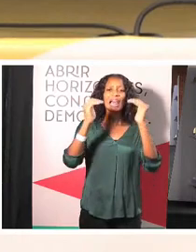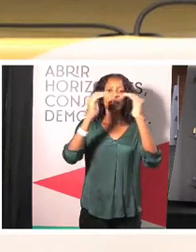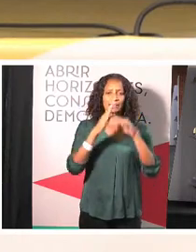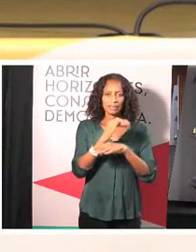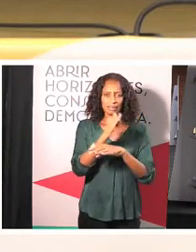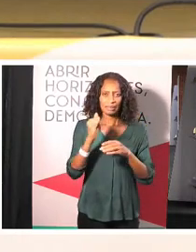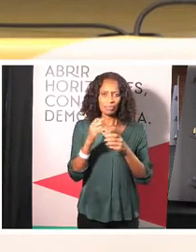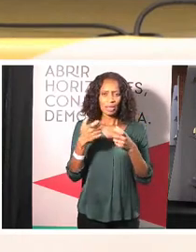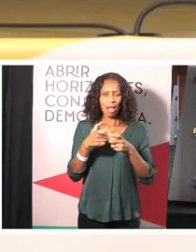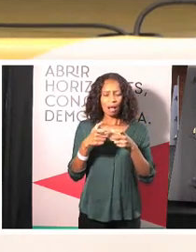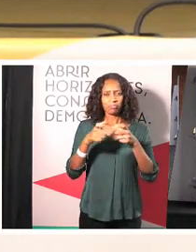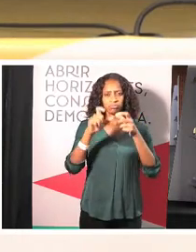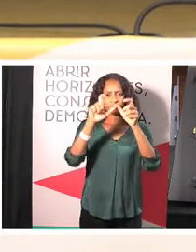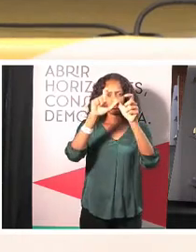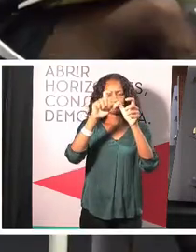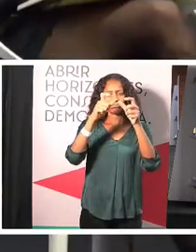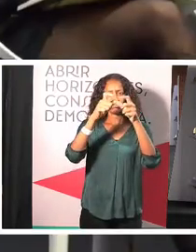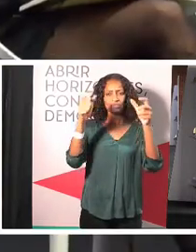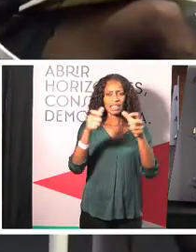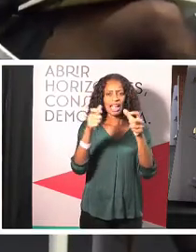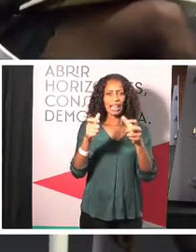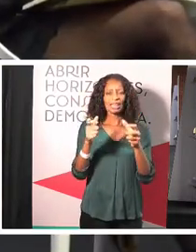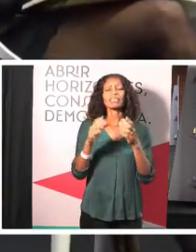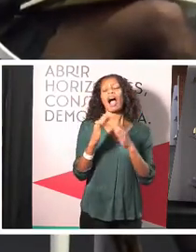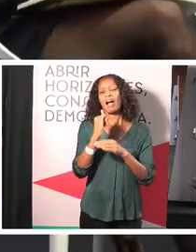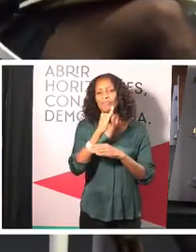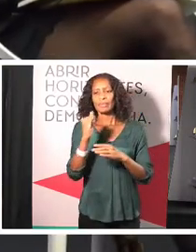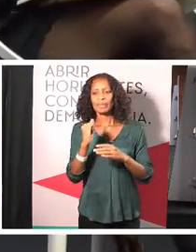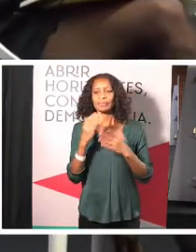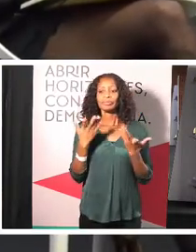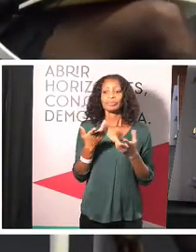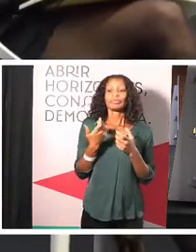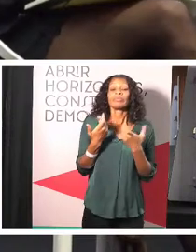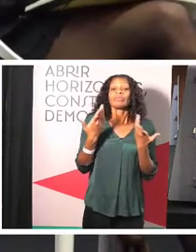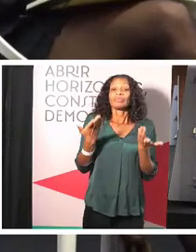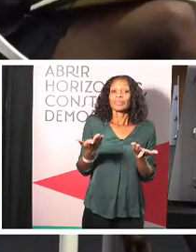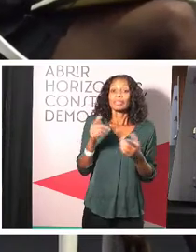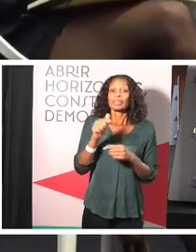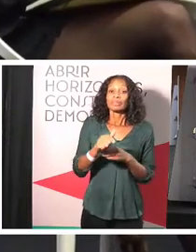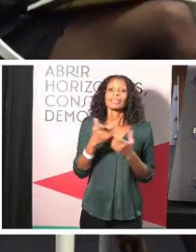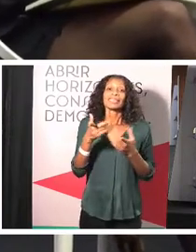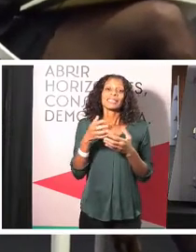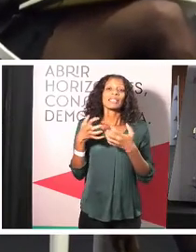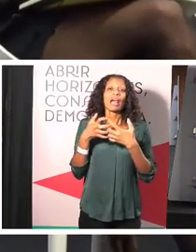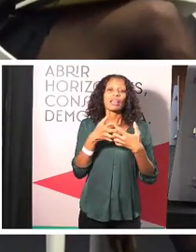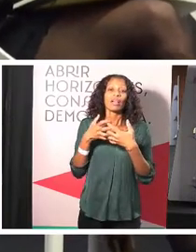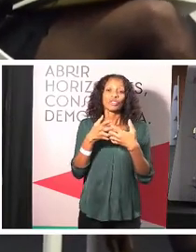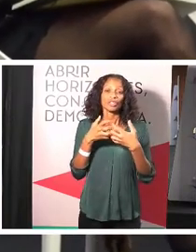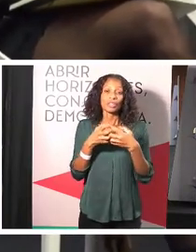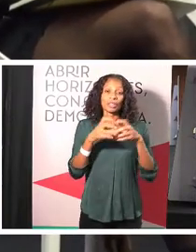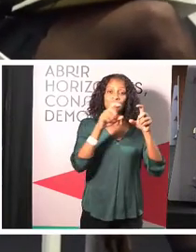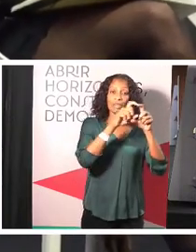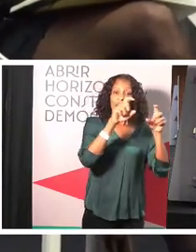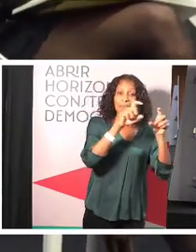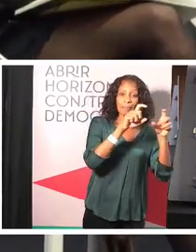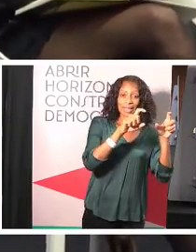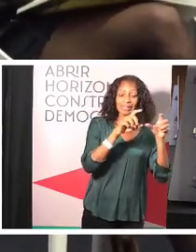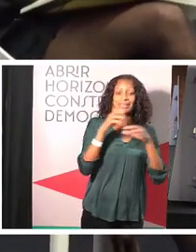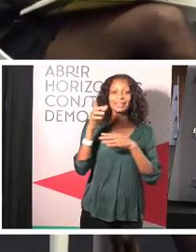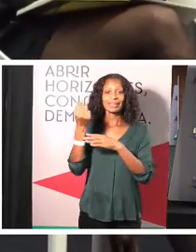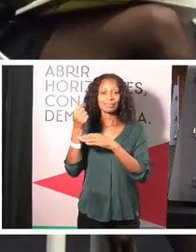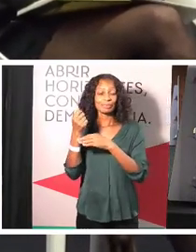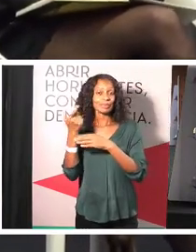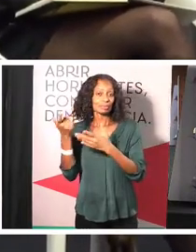propietarios y los capitalistas españoles y las empresas. Esto ha quebrado y a partir